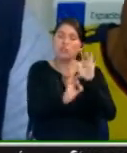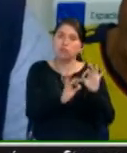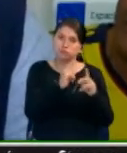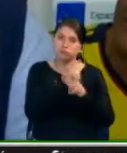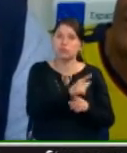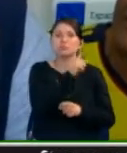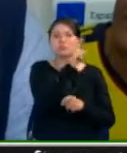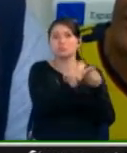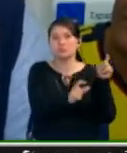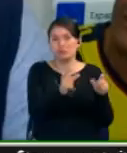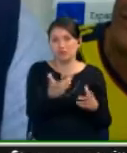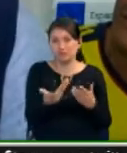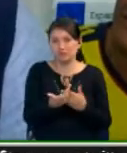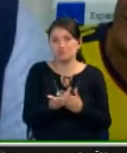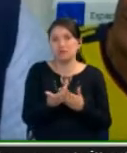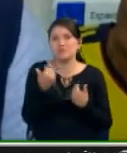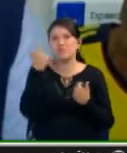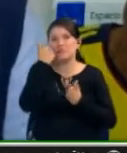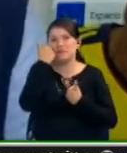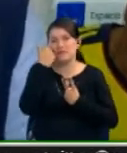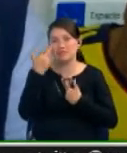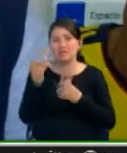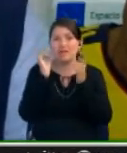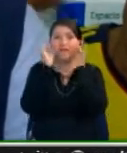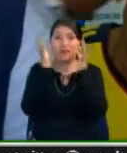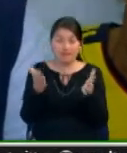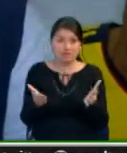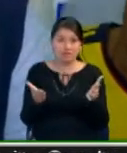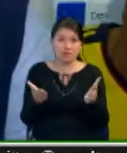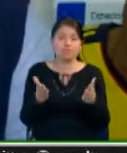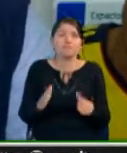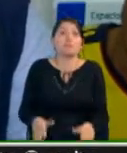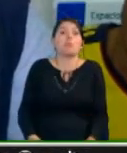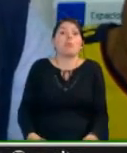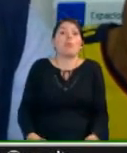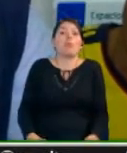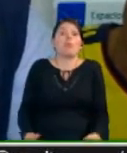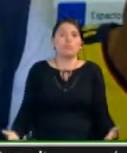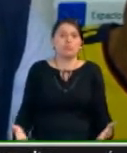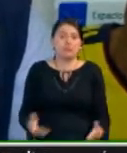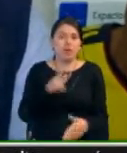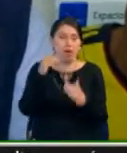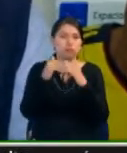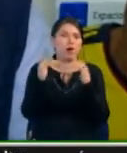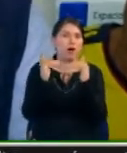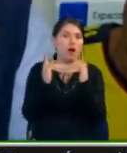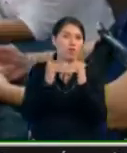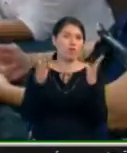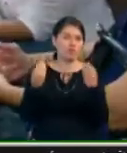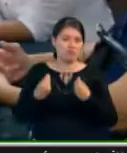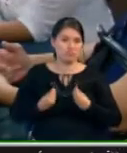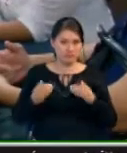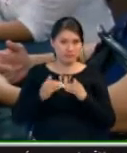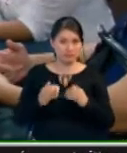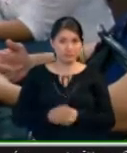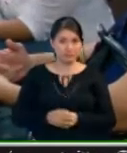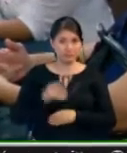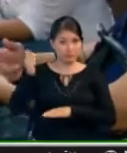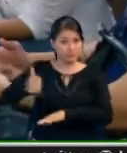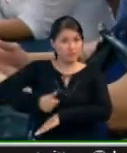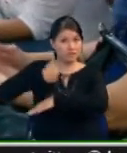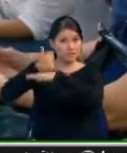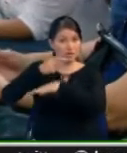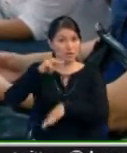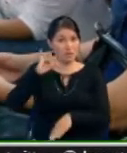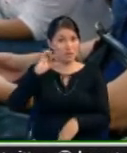efectivo de estas personas con unas patologías tan graves que los dejan inmovilizados en sus camas o en sus viviendas. La misma gerencia de la